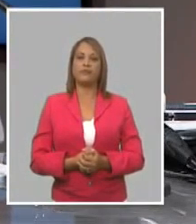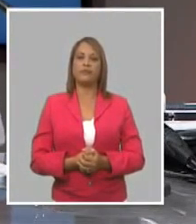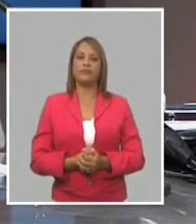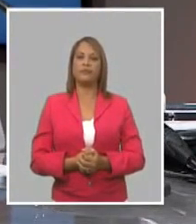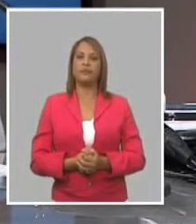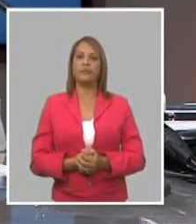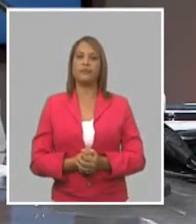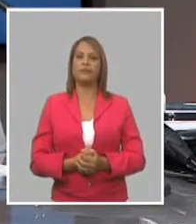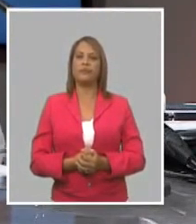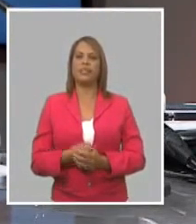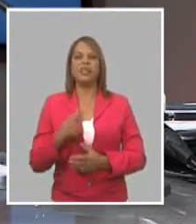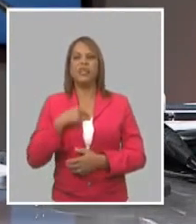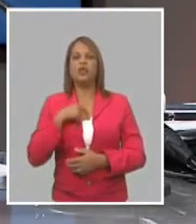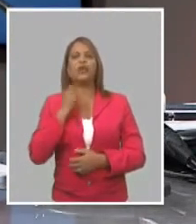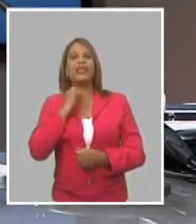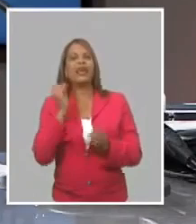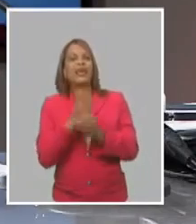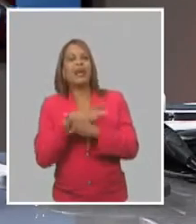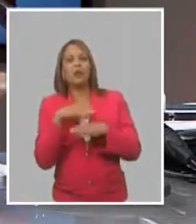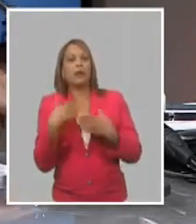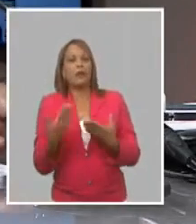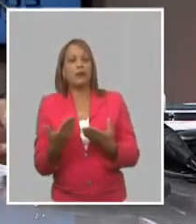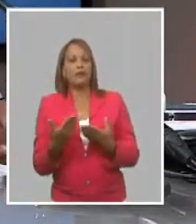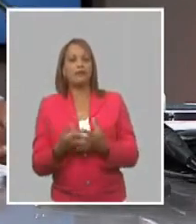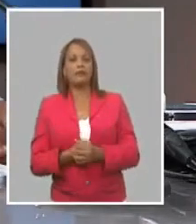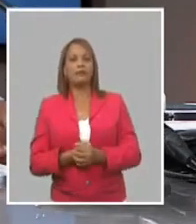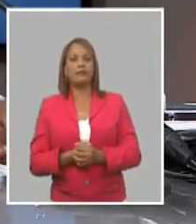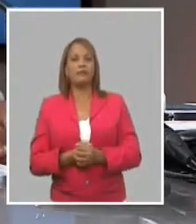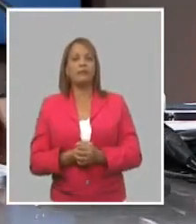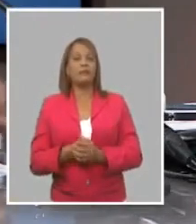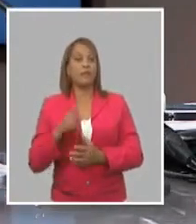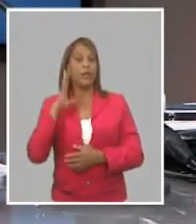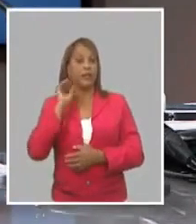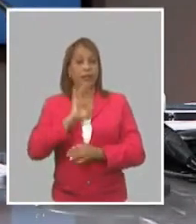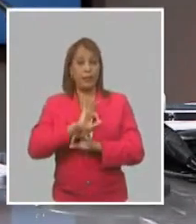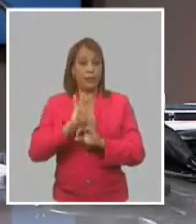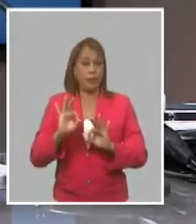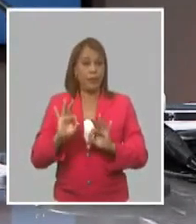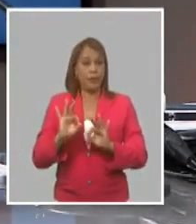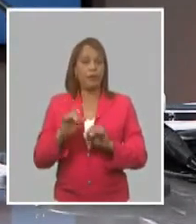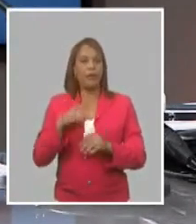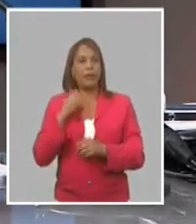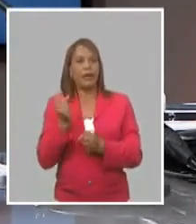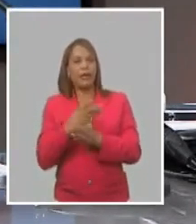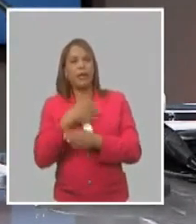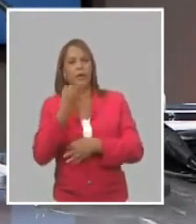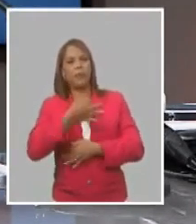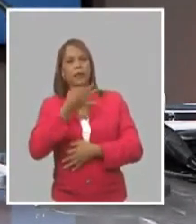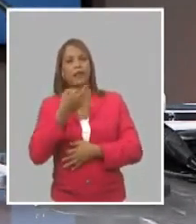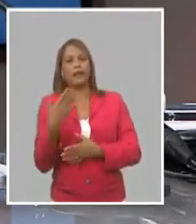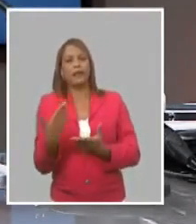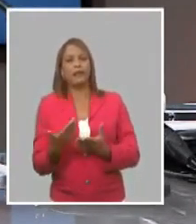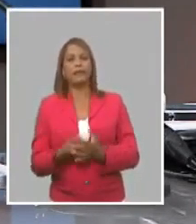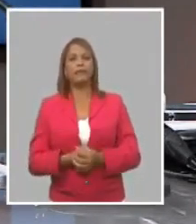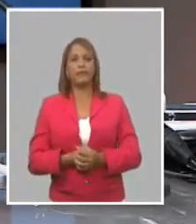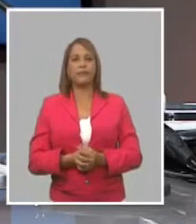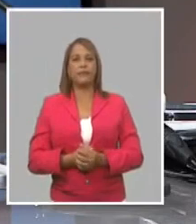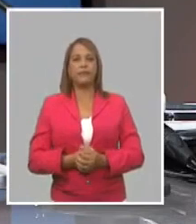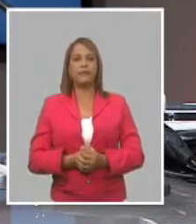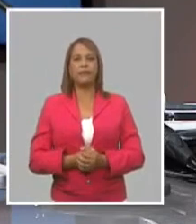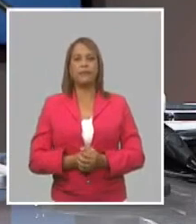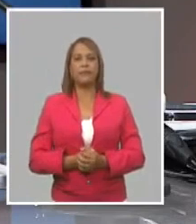lo que tenemos que dejar claro, y me parece que ya eso lo entendimos, es